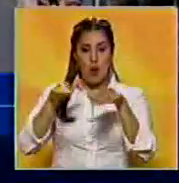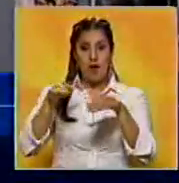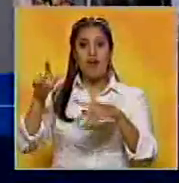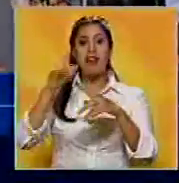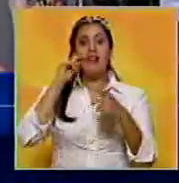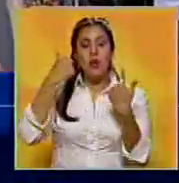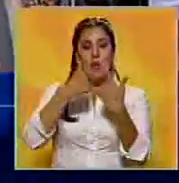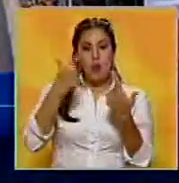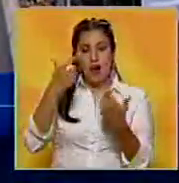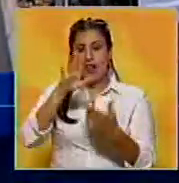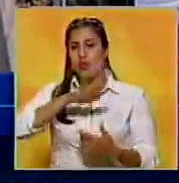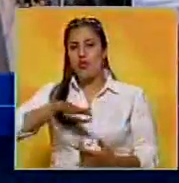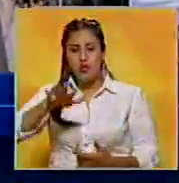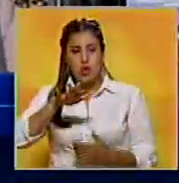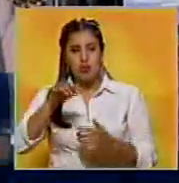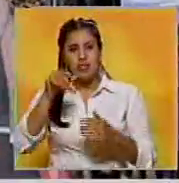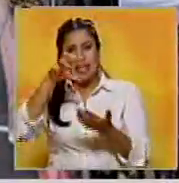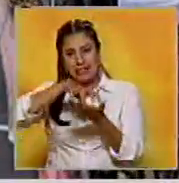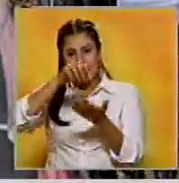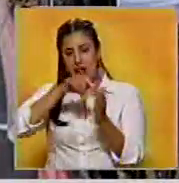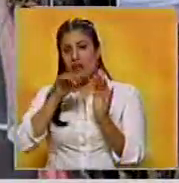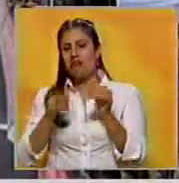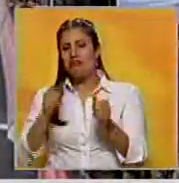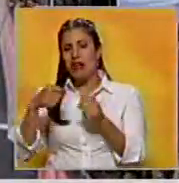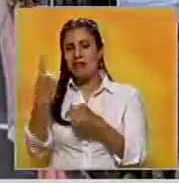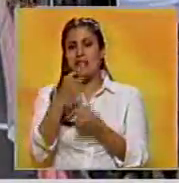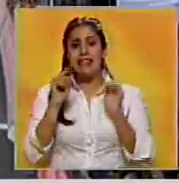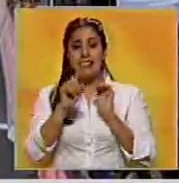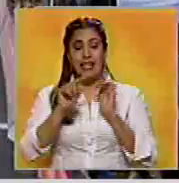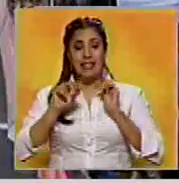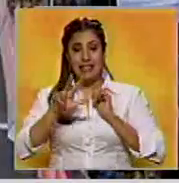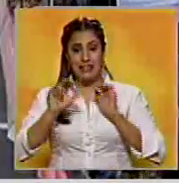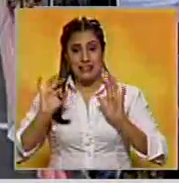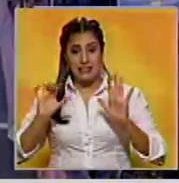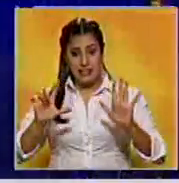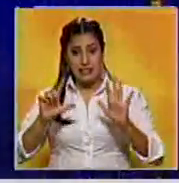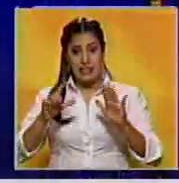entre Moena y Ortisei, Saint Ulrich, con un recorrido de 137 kilómetros.